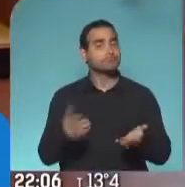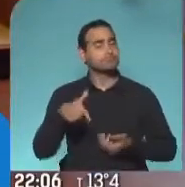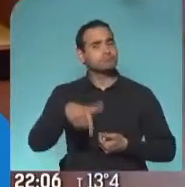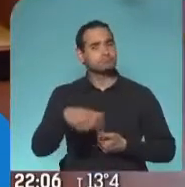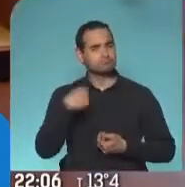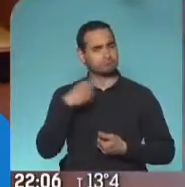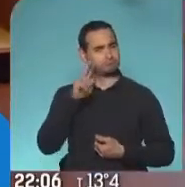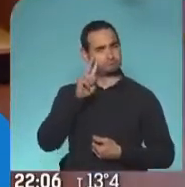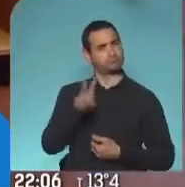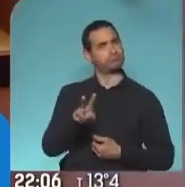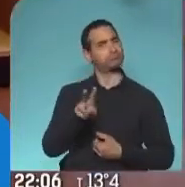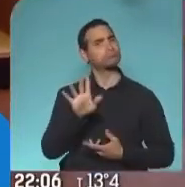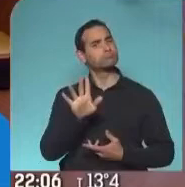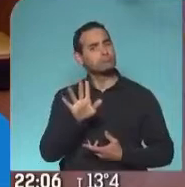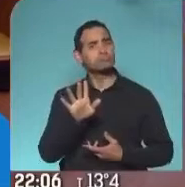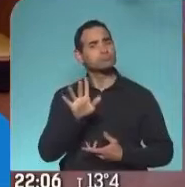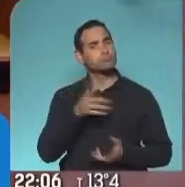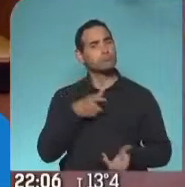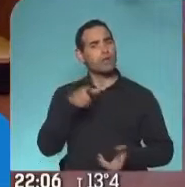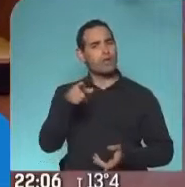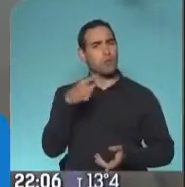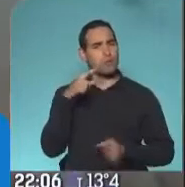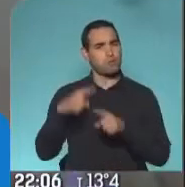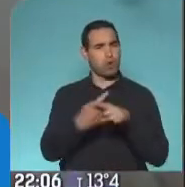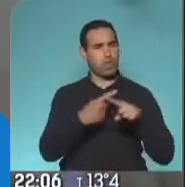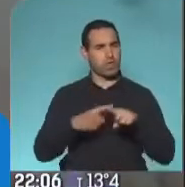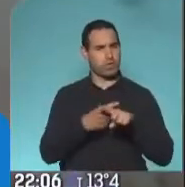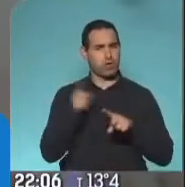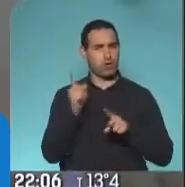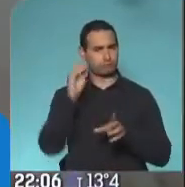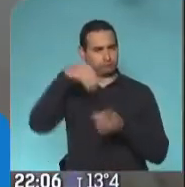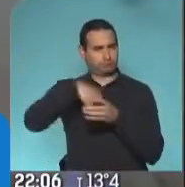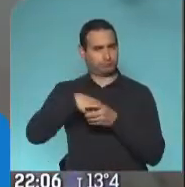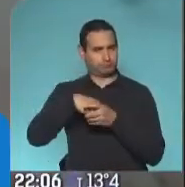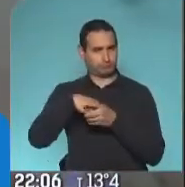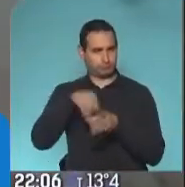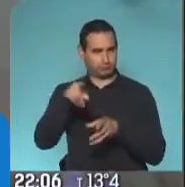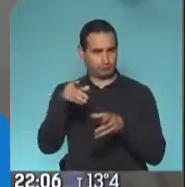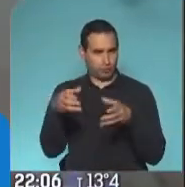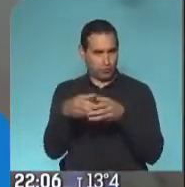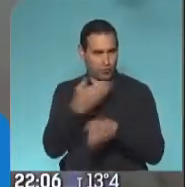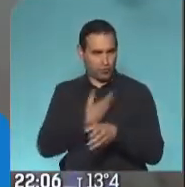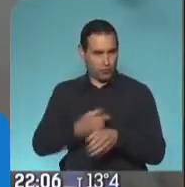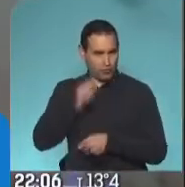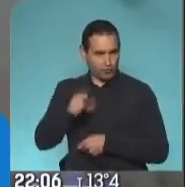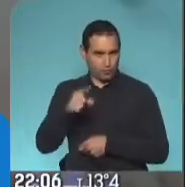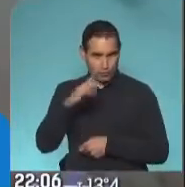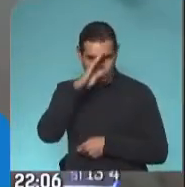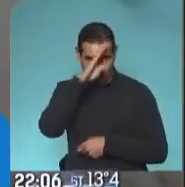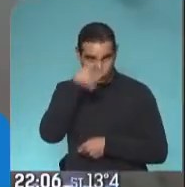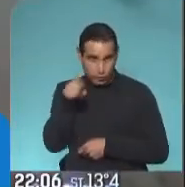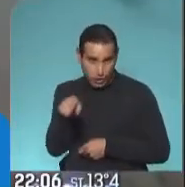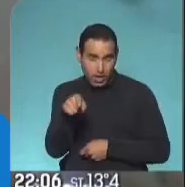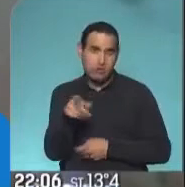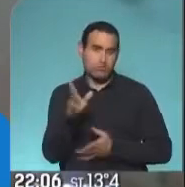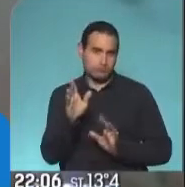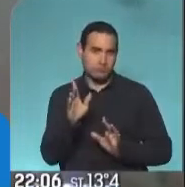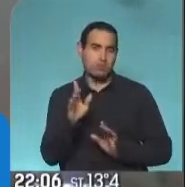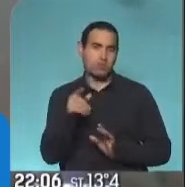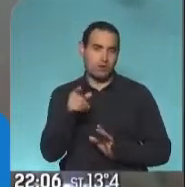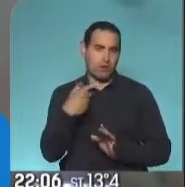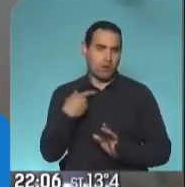si uno lo mira desde el punto de vista de la posición política interna de Bolsonaro, en relación a la posición política que tiene en función